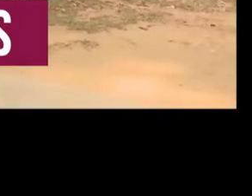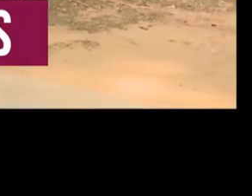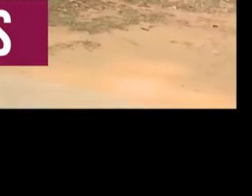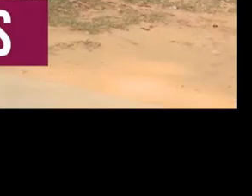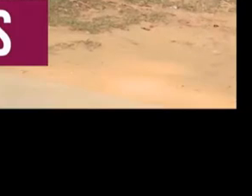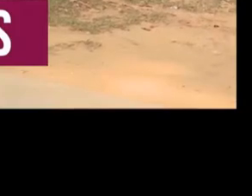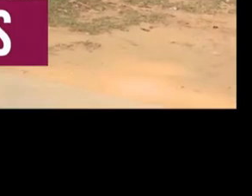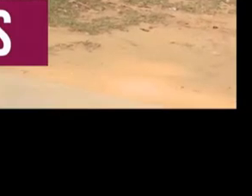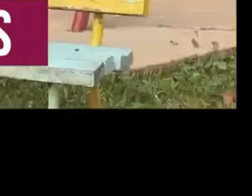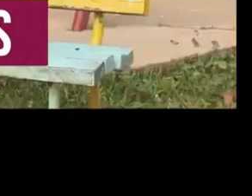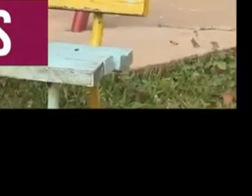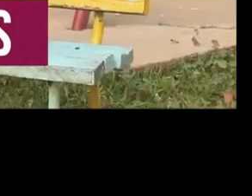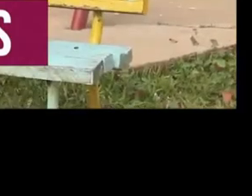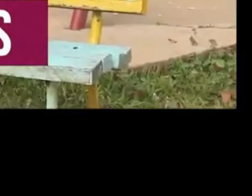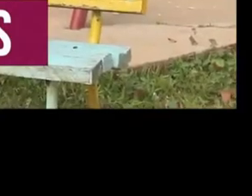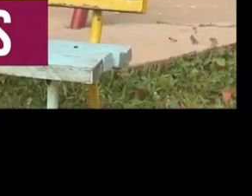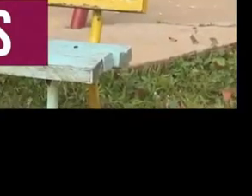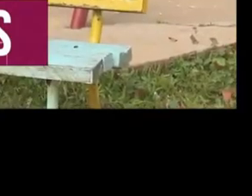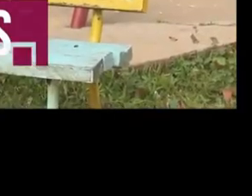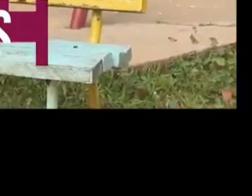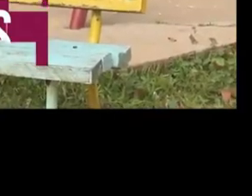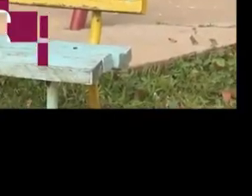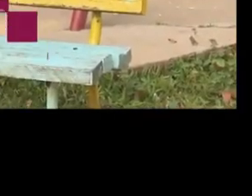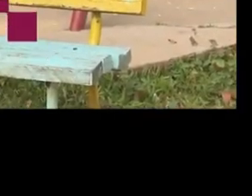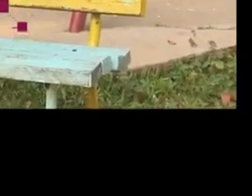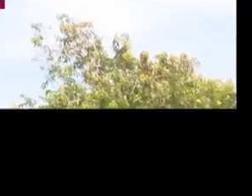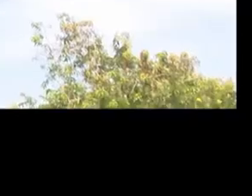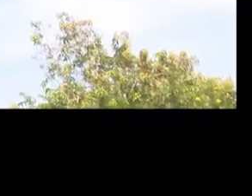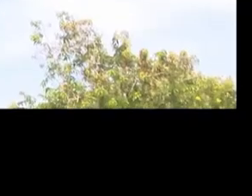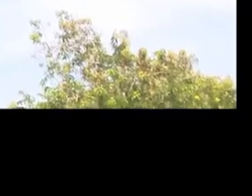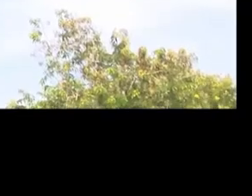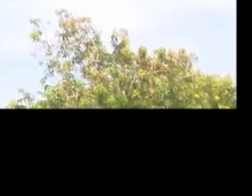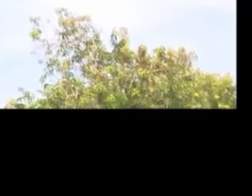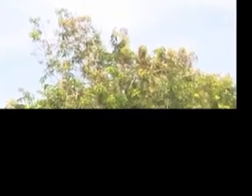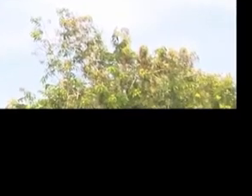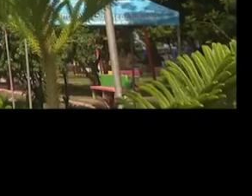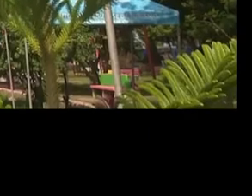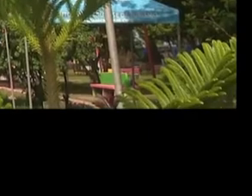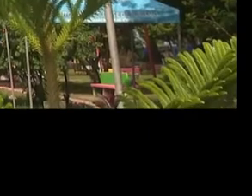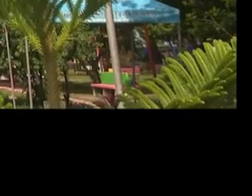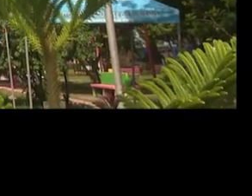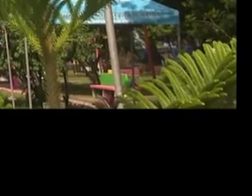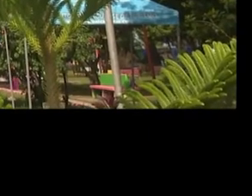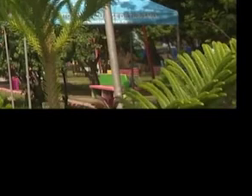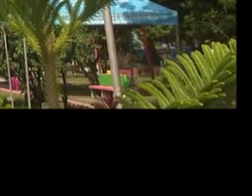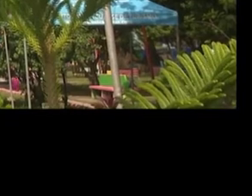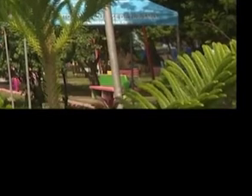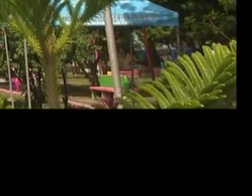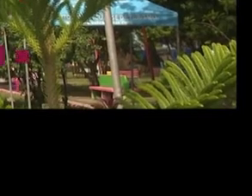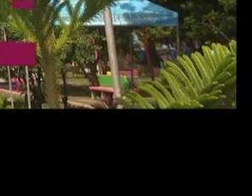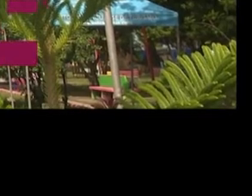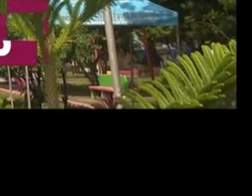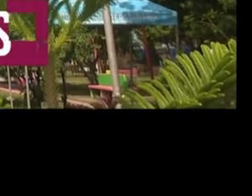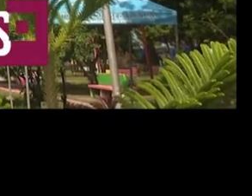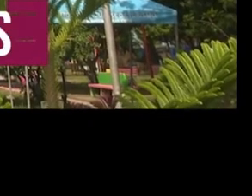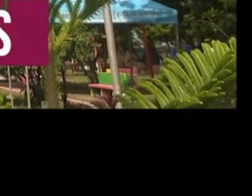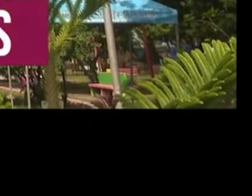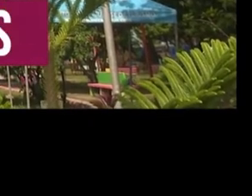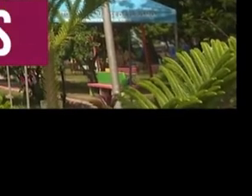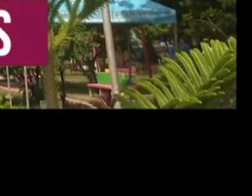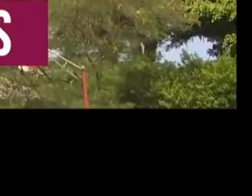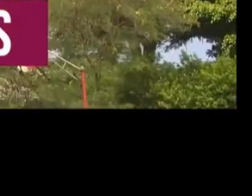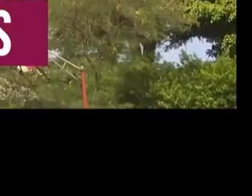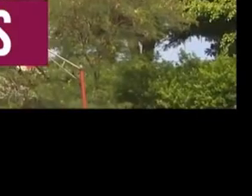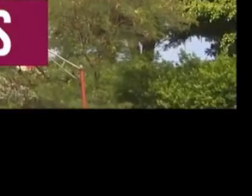vengo con dos reggae de ccoo con un corazón de hong kong el